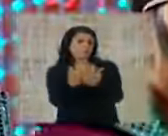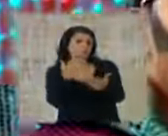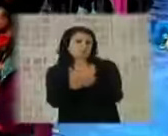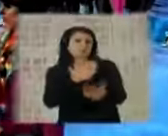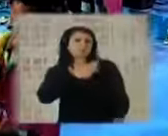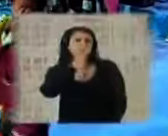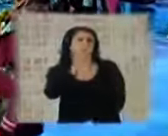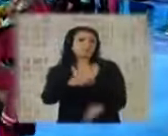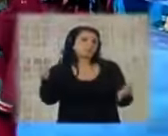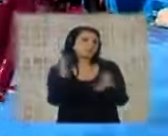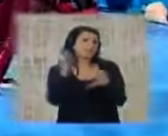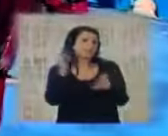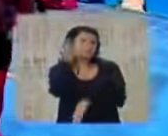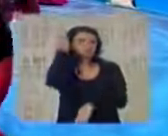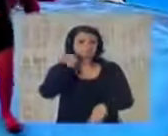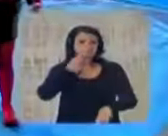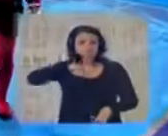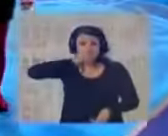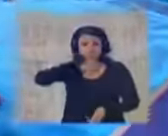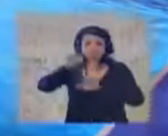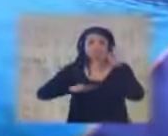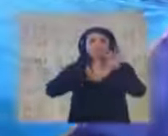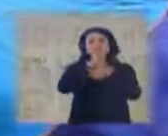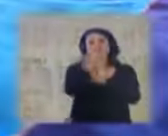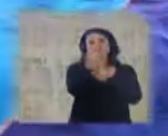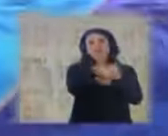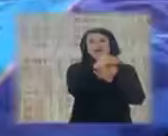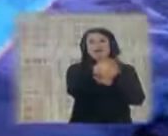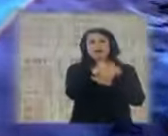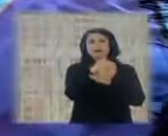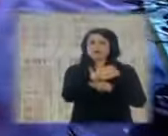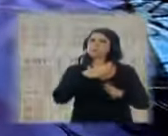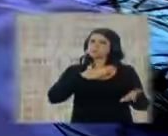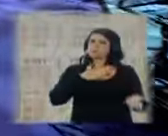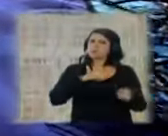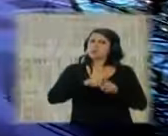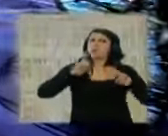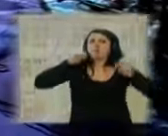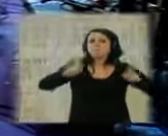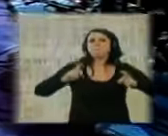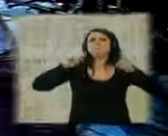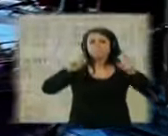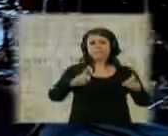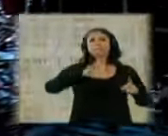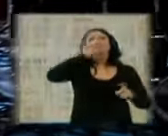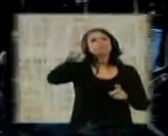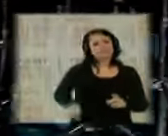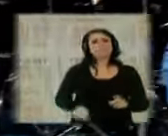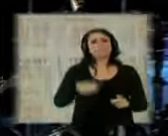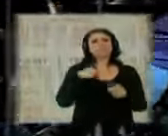demostrar que salimos a la calle a base de mucho empeño, nuestra fuerza es la